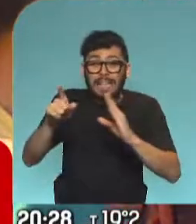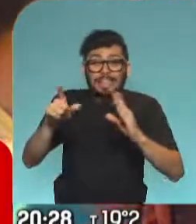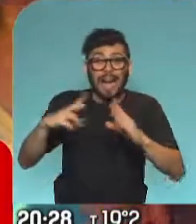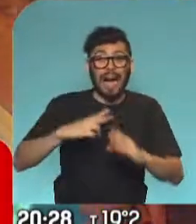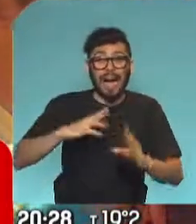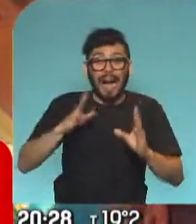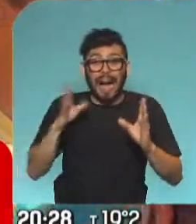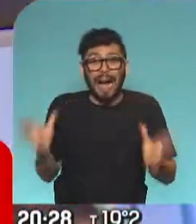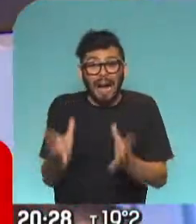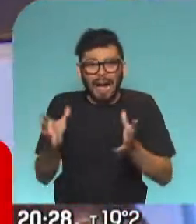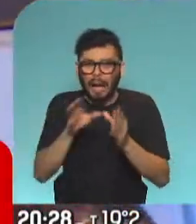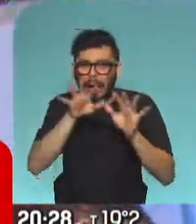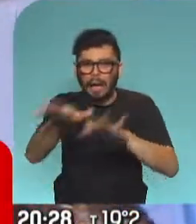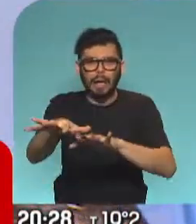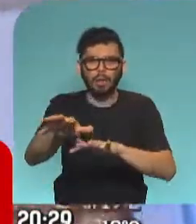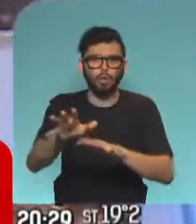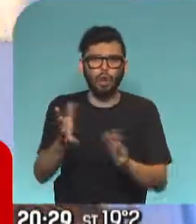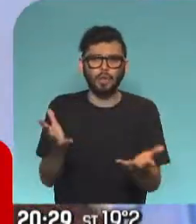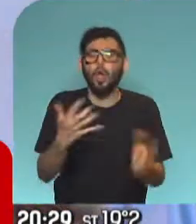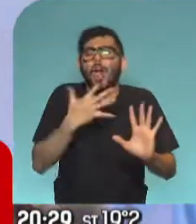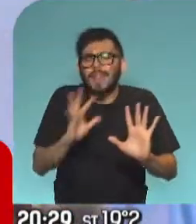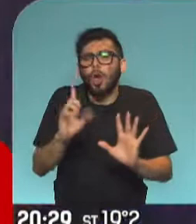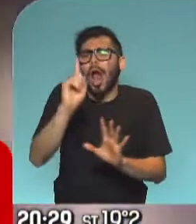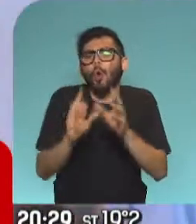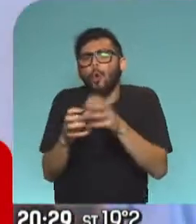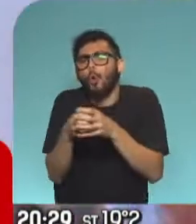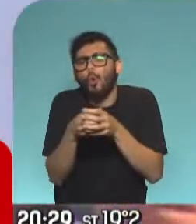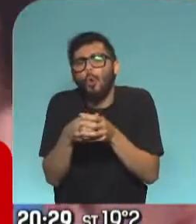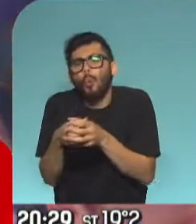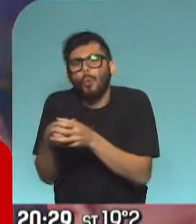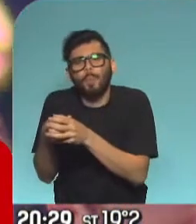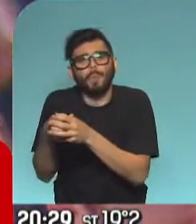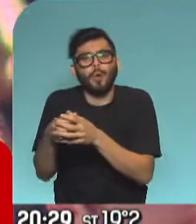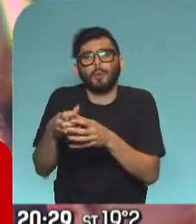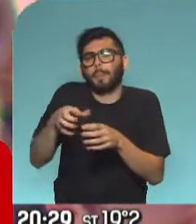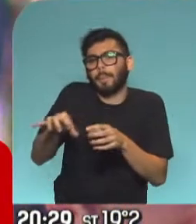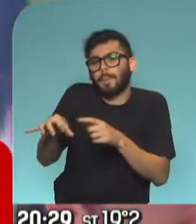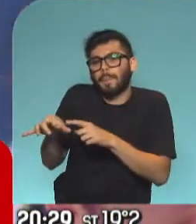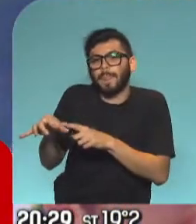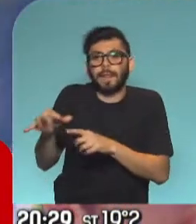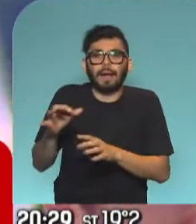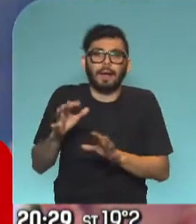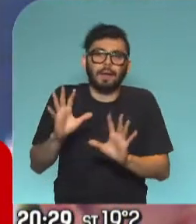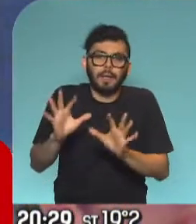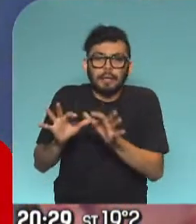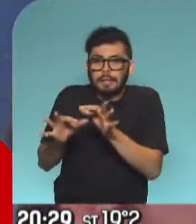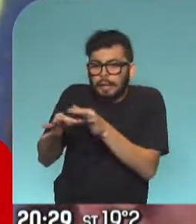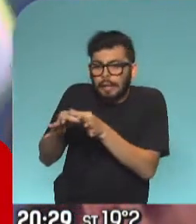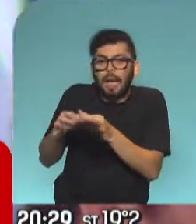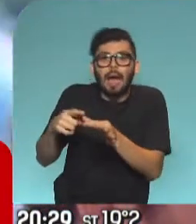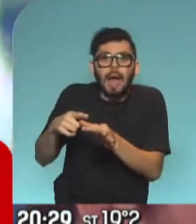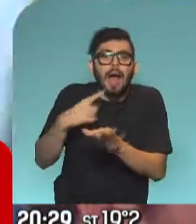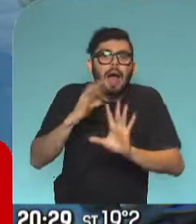incentive o sea se puede entender algún sector minoritario marginal alguna convocatoria esta naturaleza me parecería marco no sería lógico